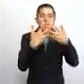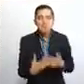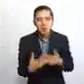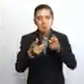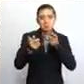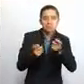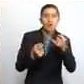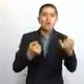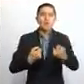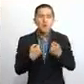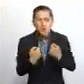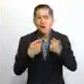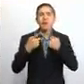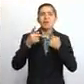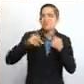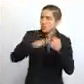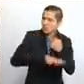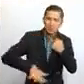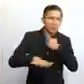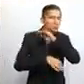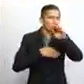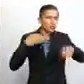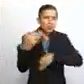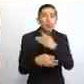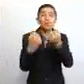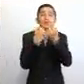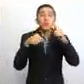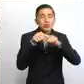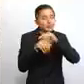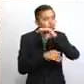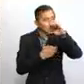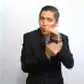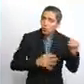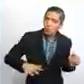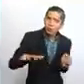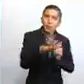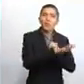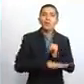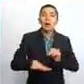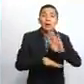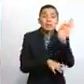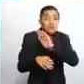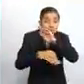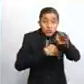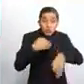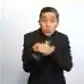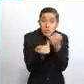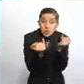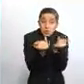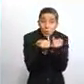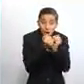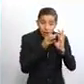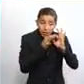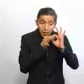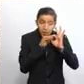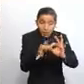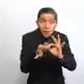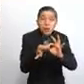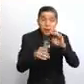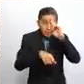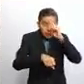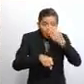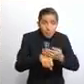empresarios, de jóvenes, de población en general, de la sociedad en general. Si todos jalamos responsablemente,